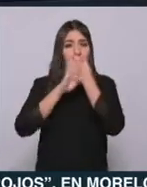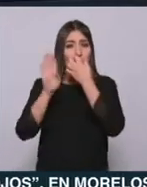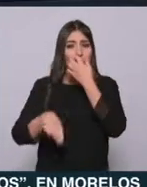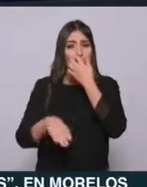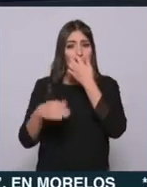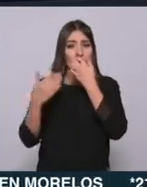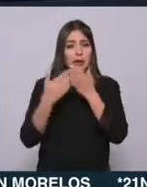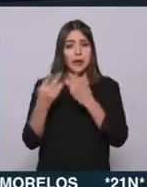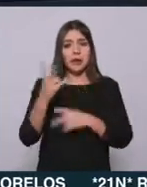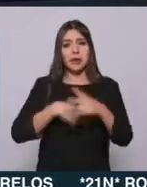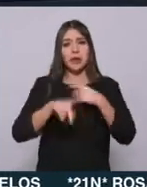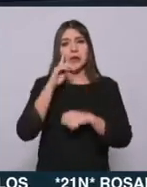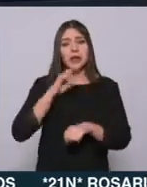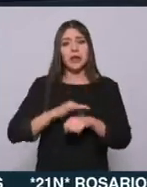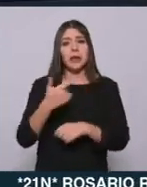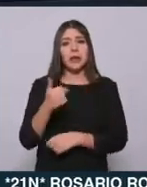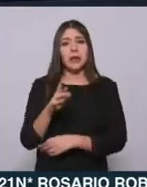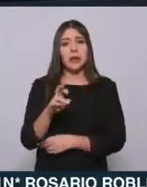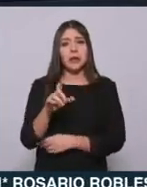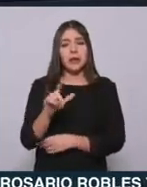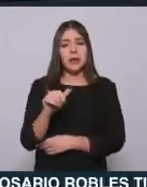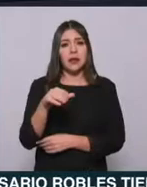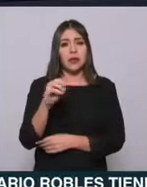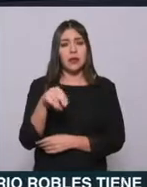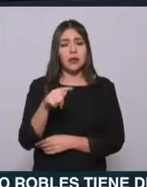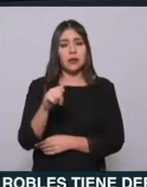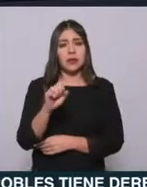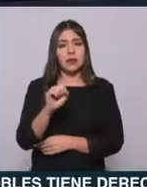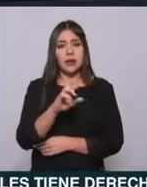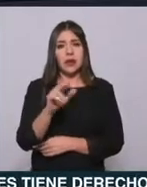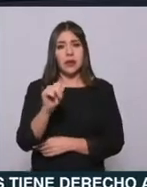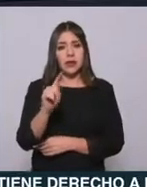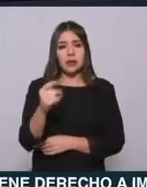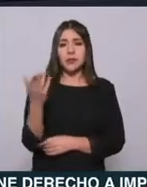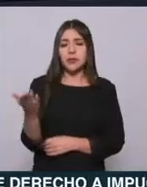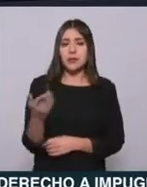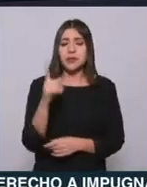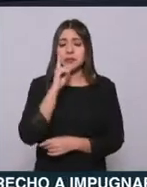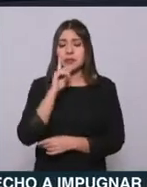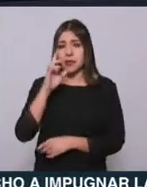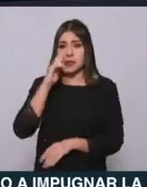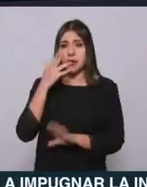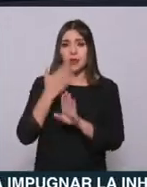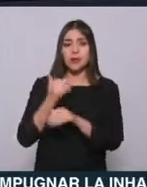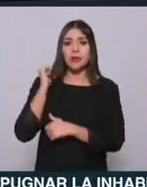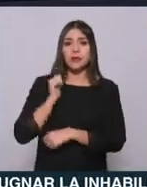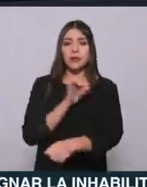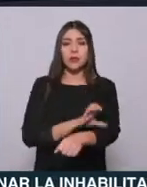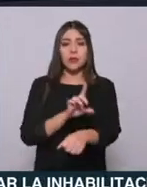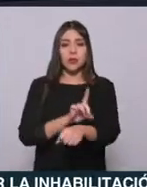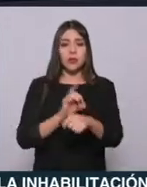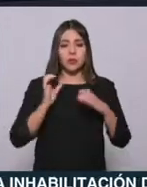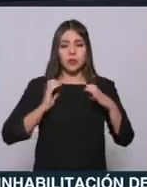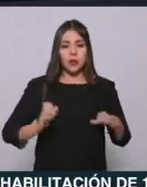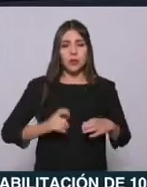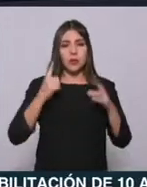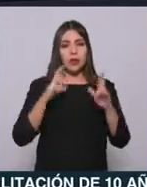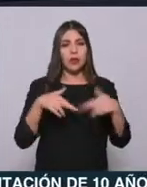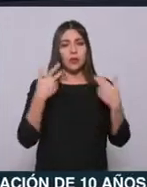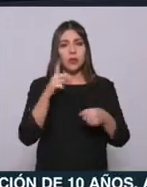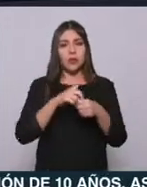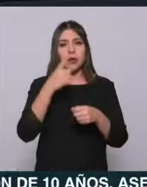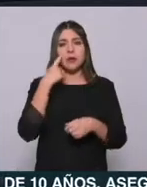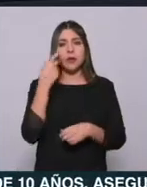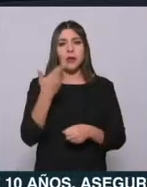Nos acompaña esta noche la doctora Gabriela Montserrat Huitzil Juárez. Ella es responsable de la coordinación de órganos y tejidos con fines terapéuticos